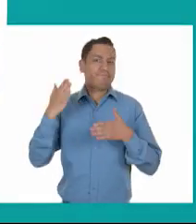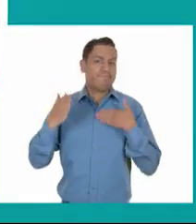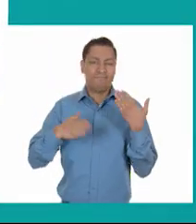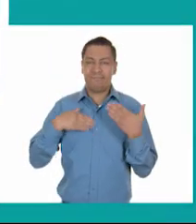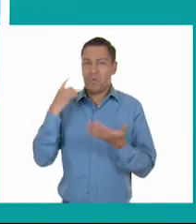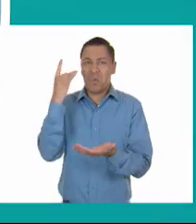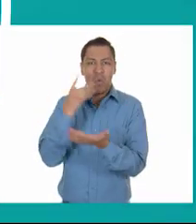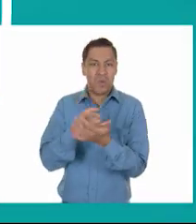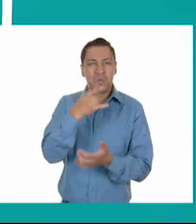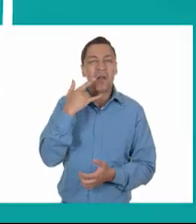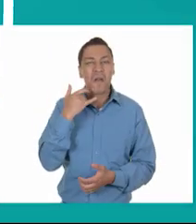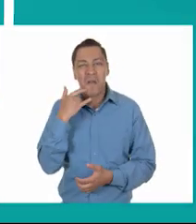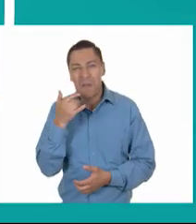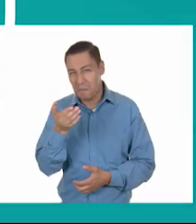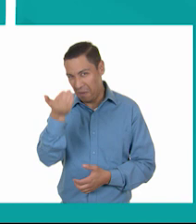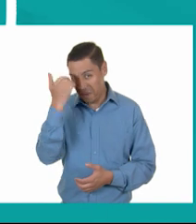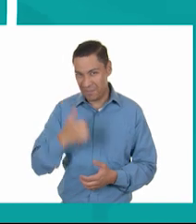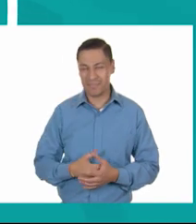No te la pierdas.